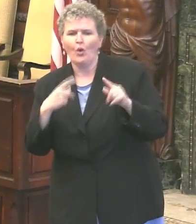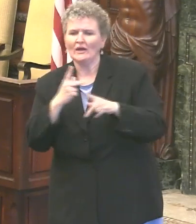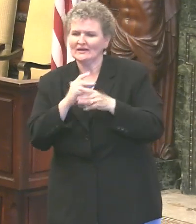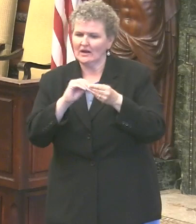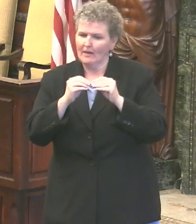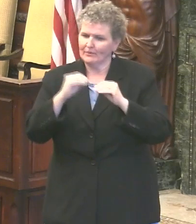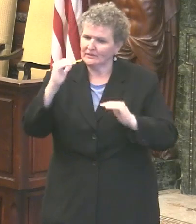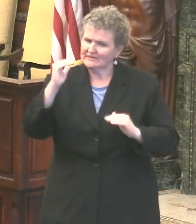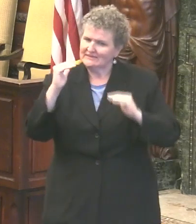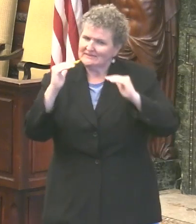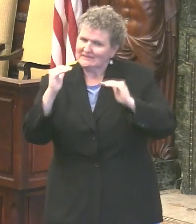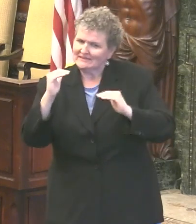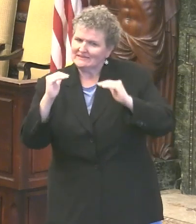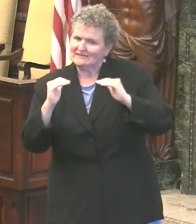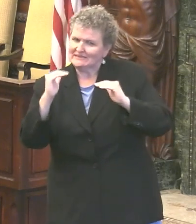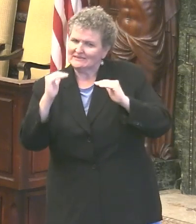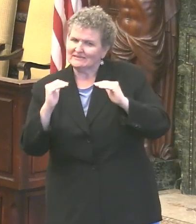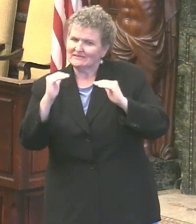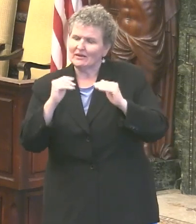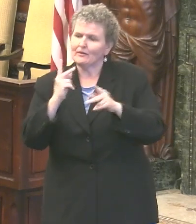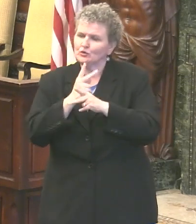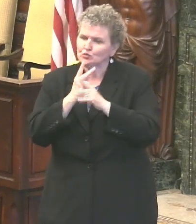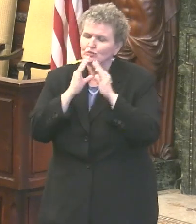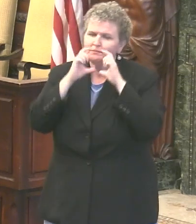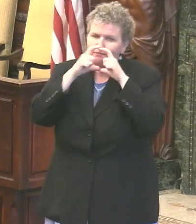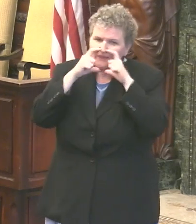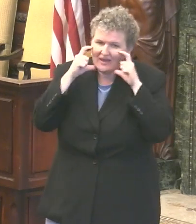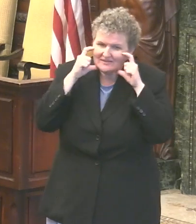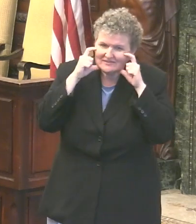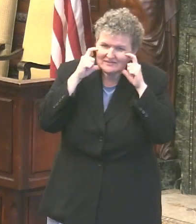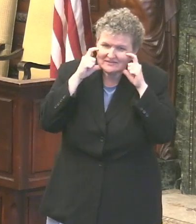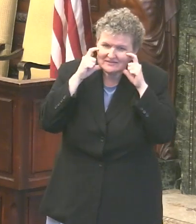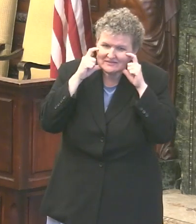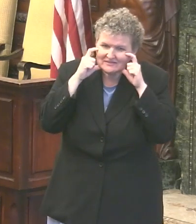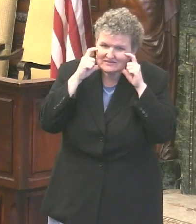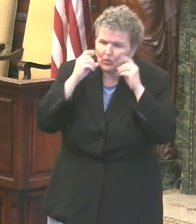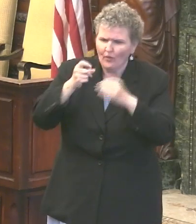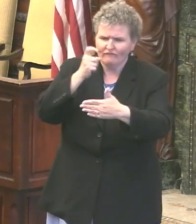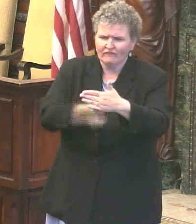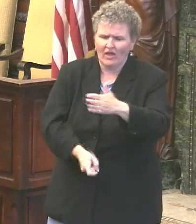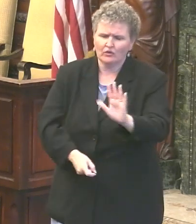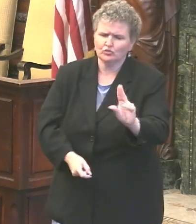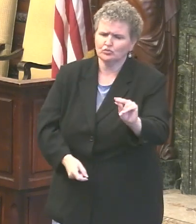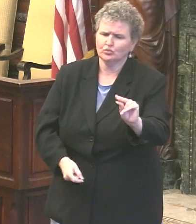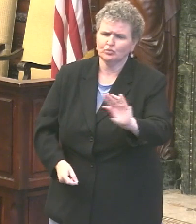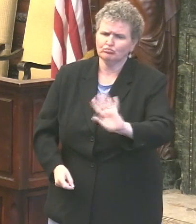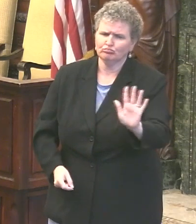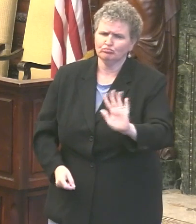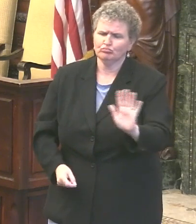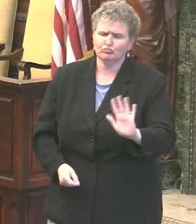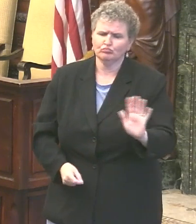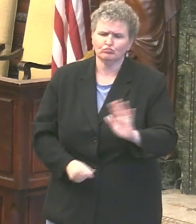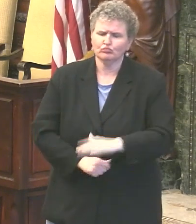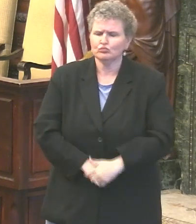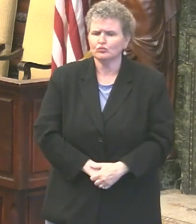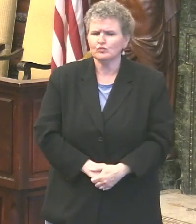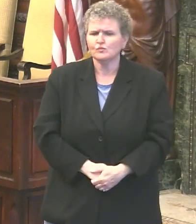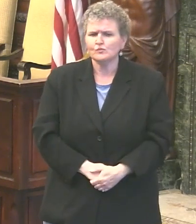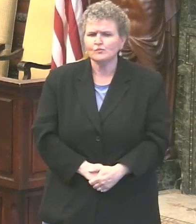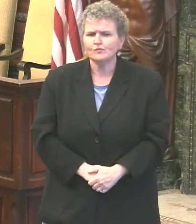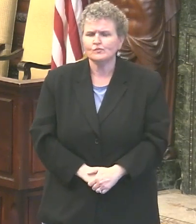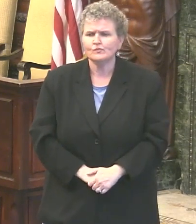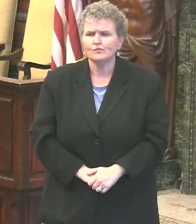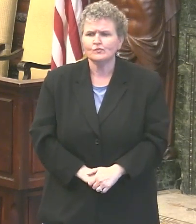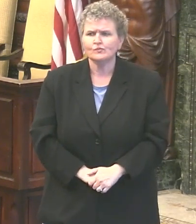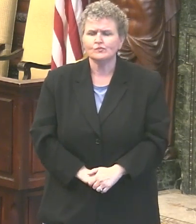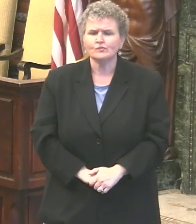that says that they were fine by this, please let me know. No tengo conocimiento de que hayan recibido multas los propietarios de